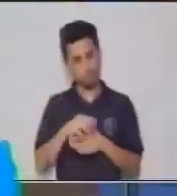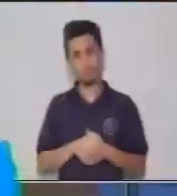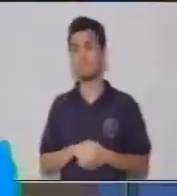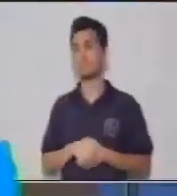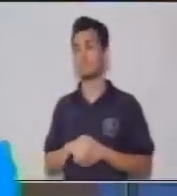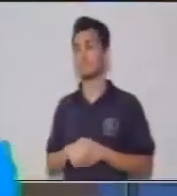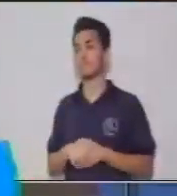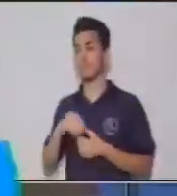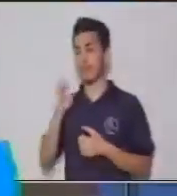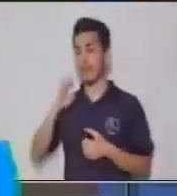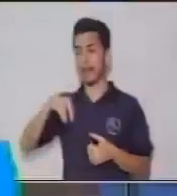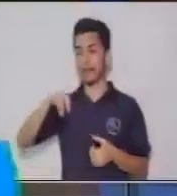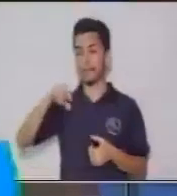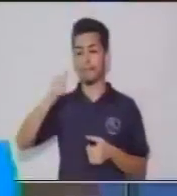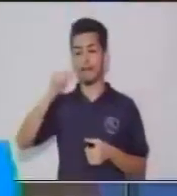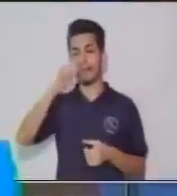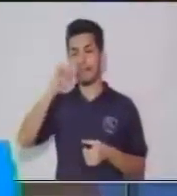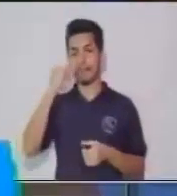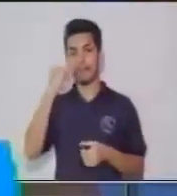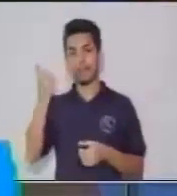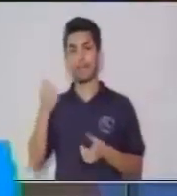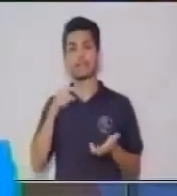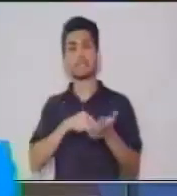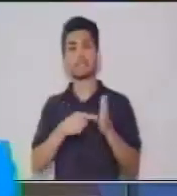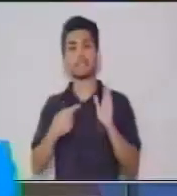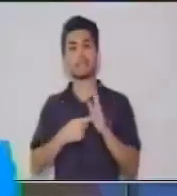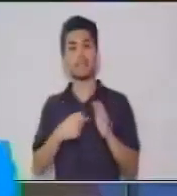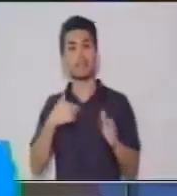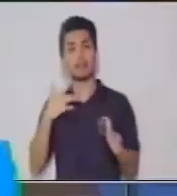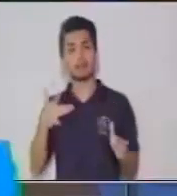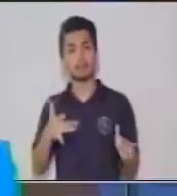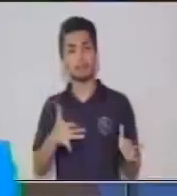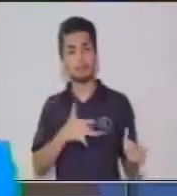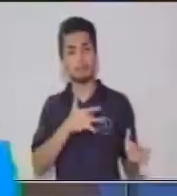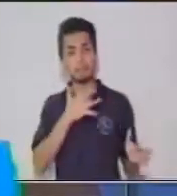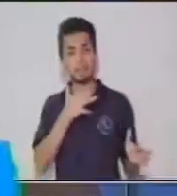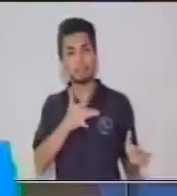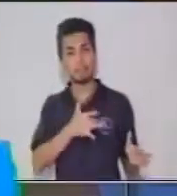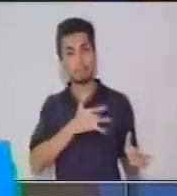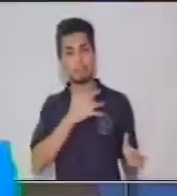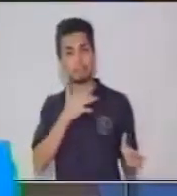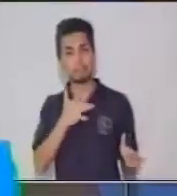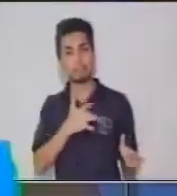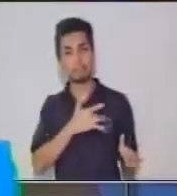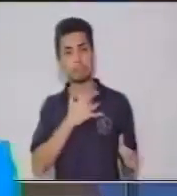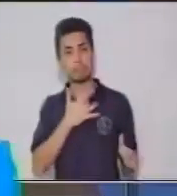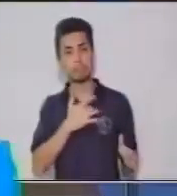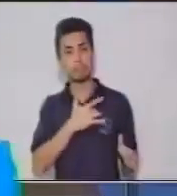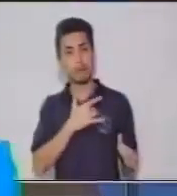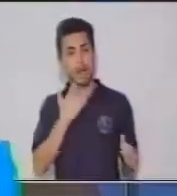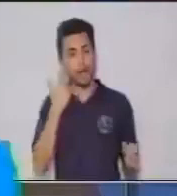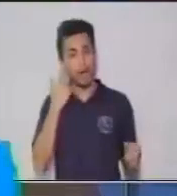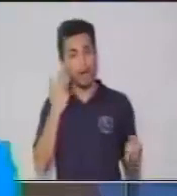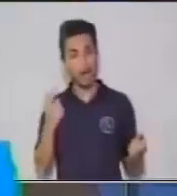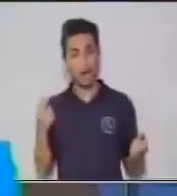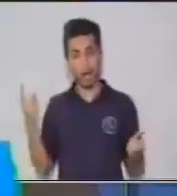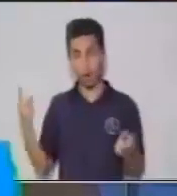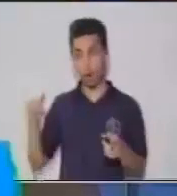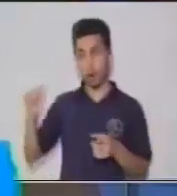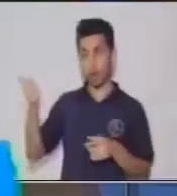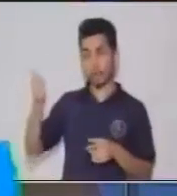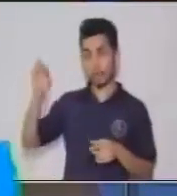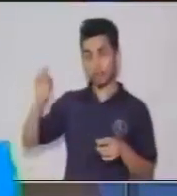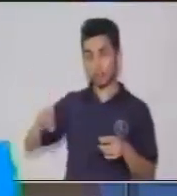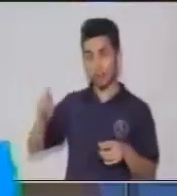la empatía nos dice que vamos a crear esa sensibilidad y ponernos en la posición o en el lugar de las